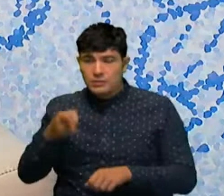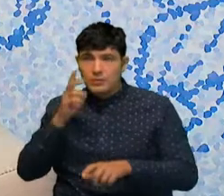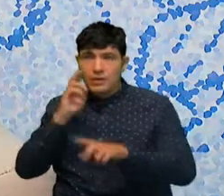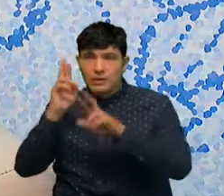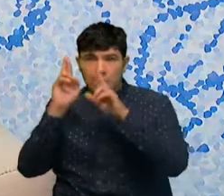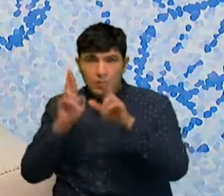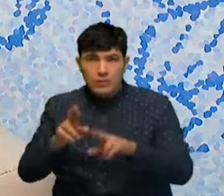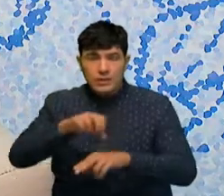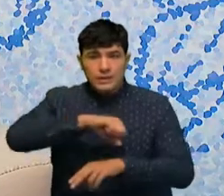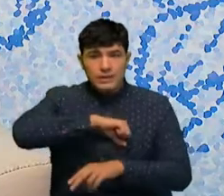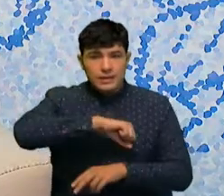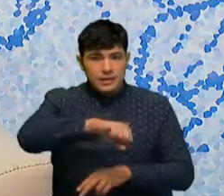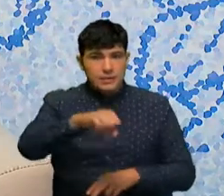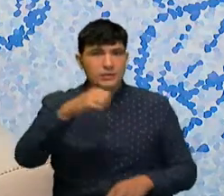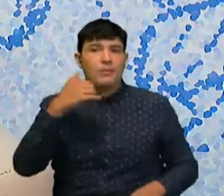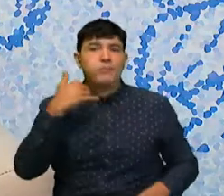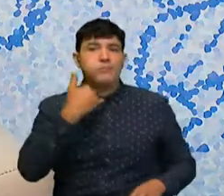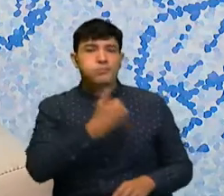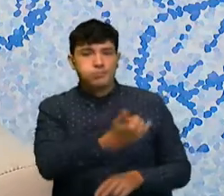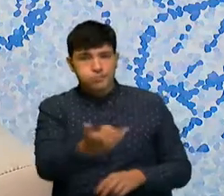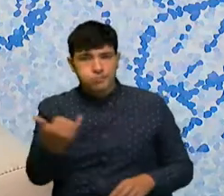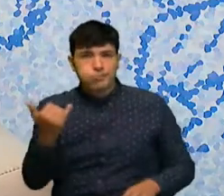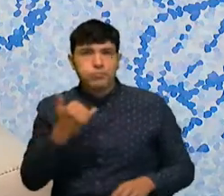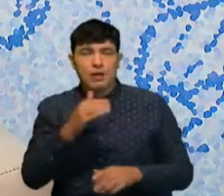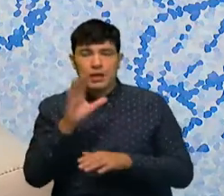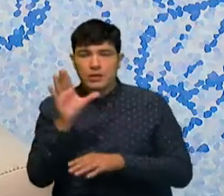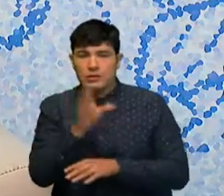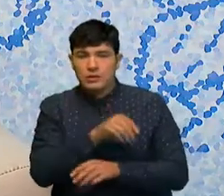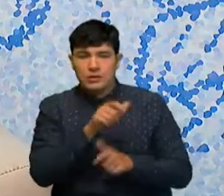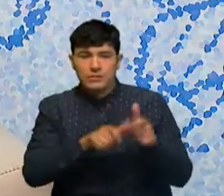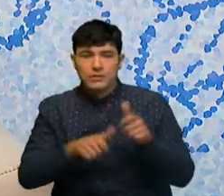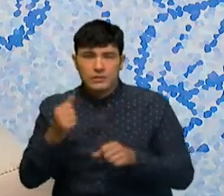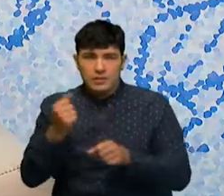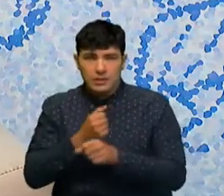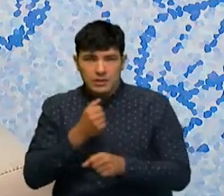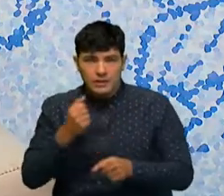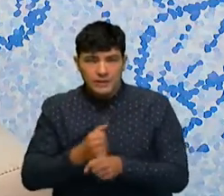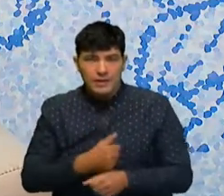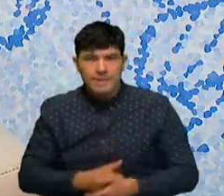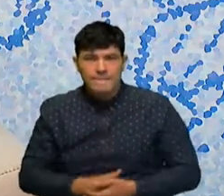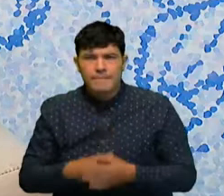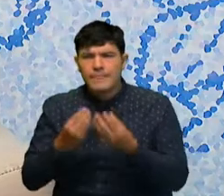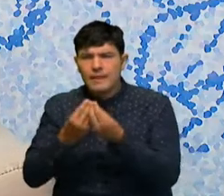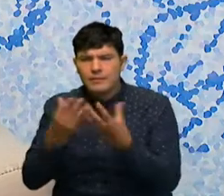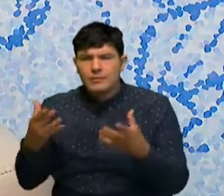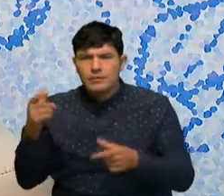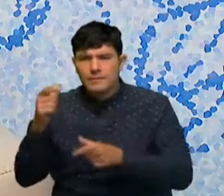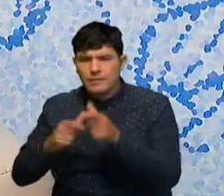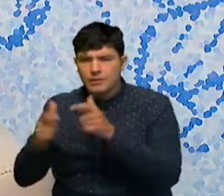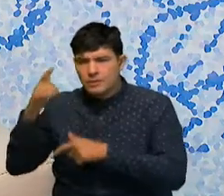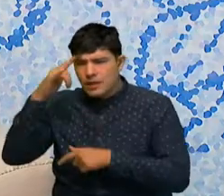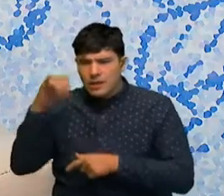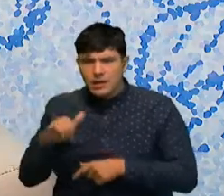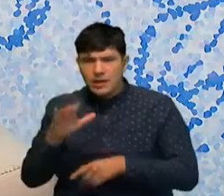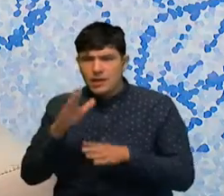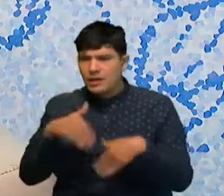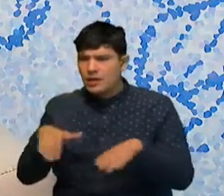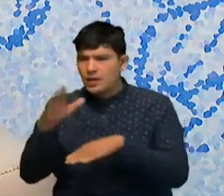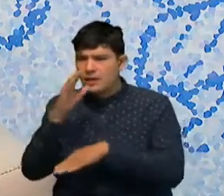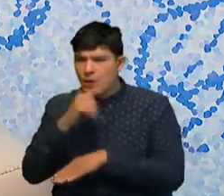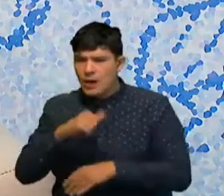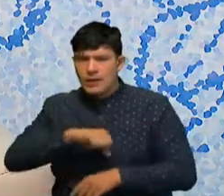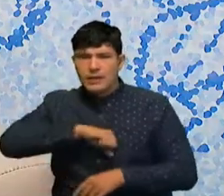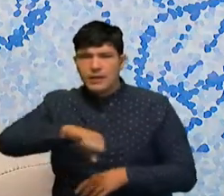los derechos que tienen las personas que trabajan. Muchas personas creen que no tienen derechos porque